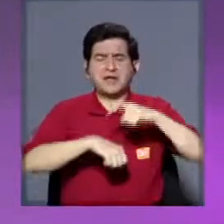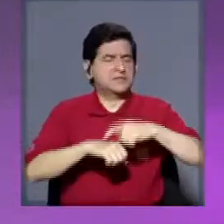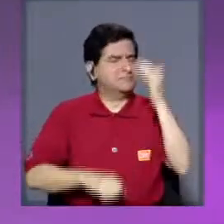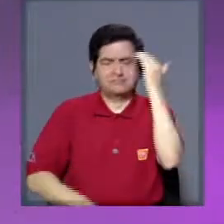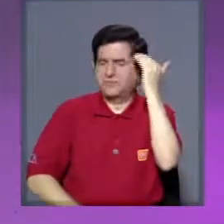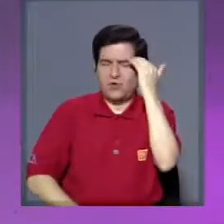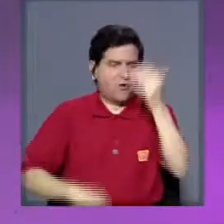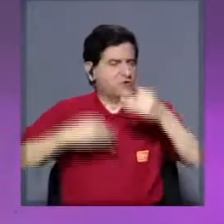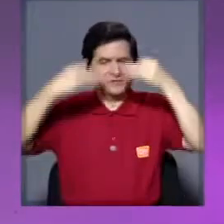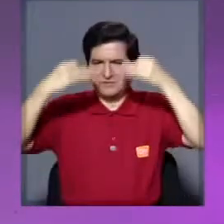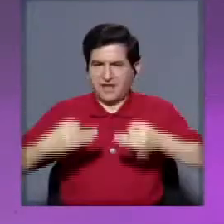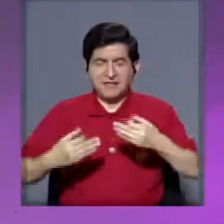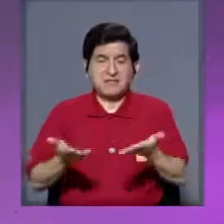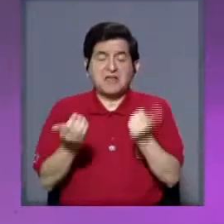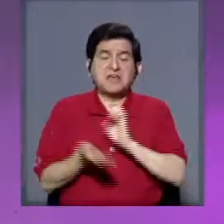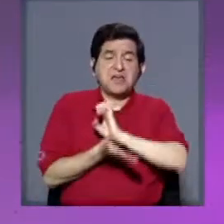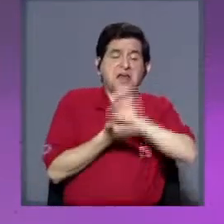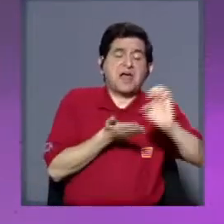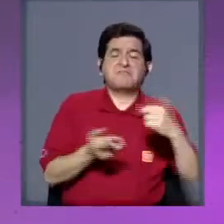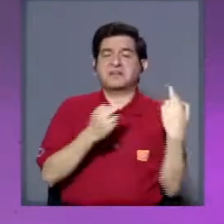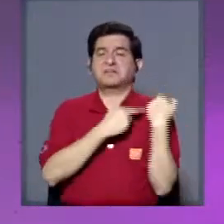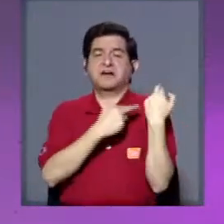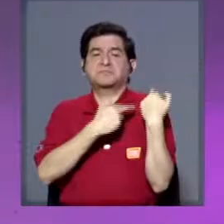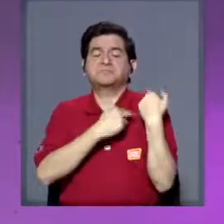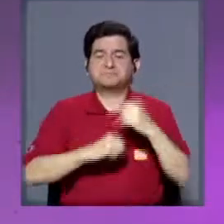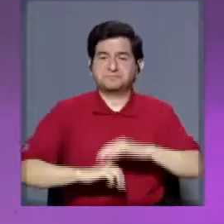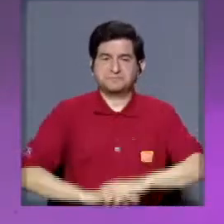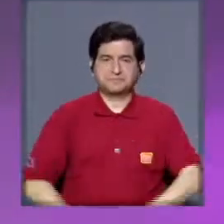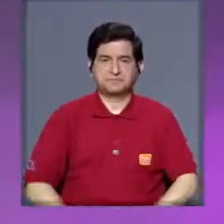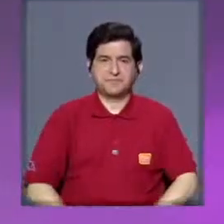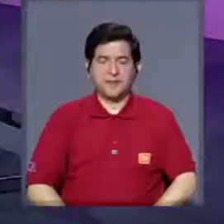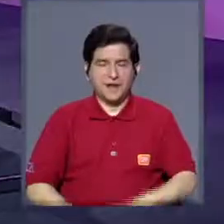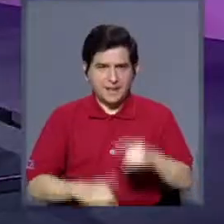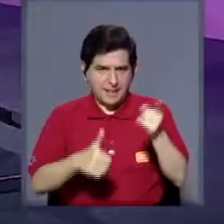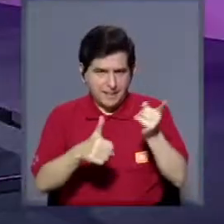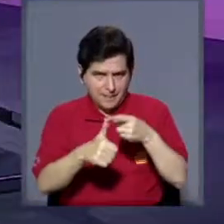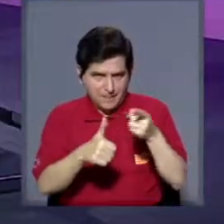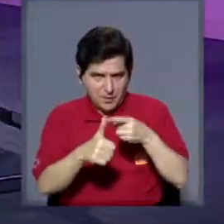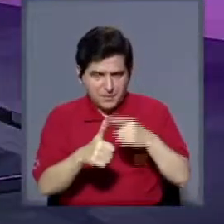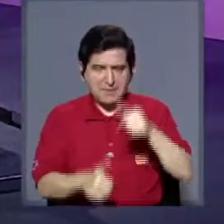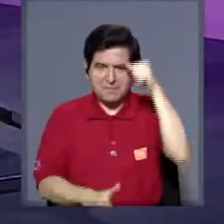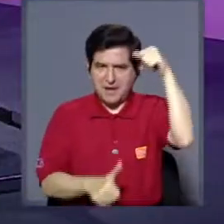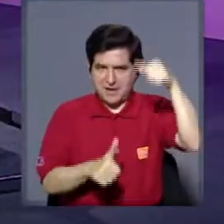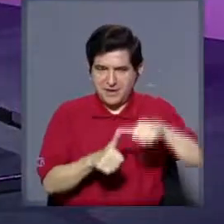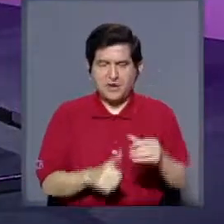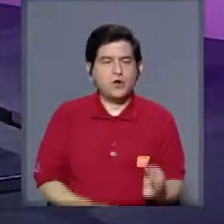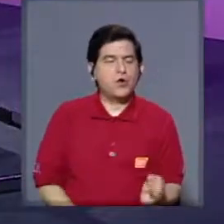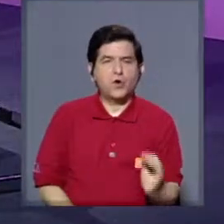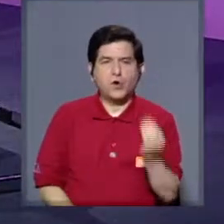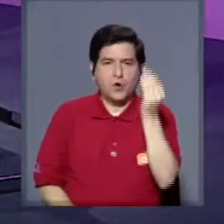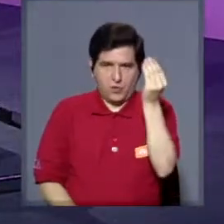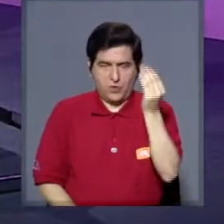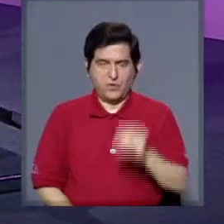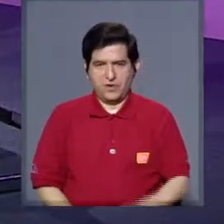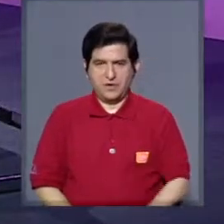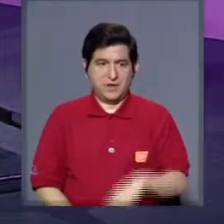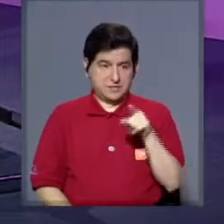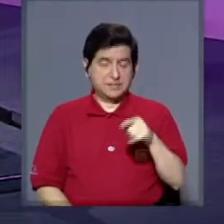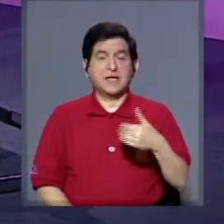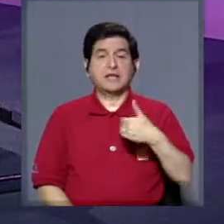están conscientes de sus decisiones si quieren eludir responsabilidades bueno lo primero que hay que recordar es que las adolescentes son